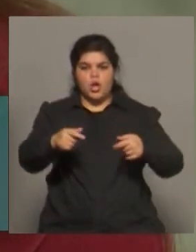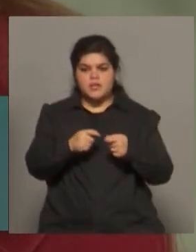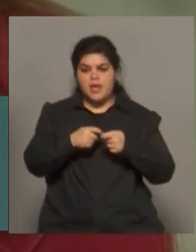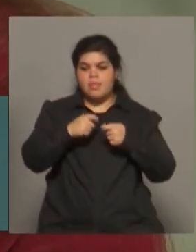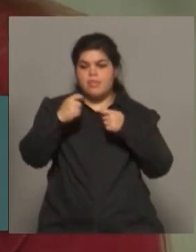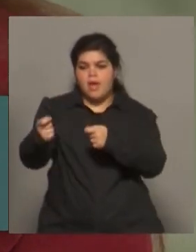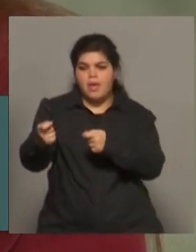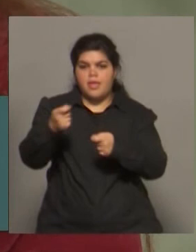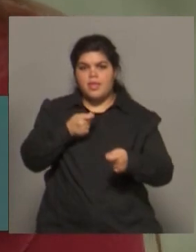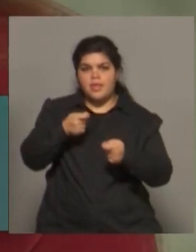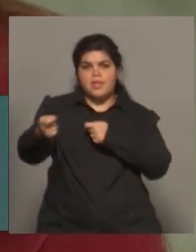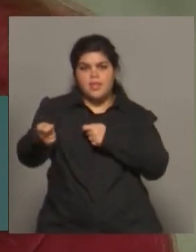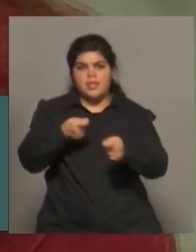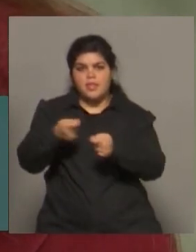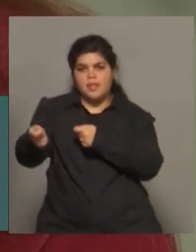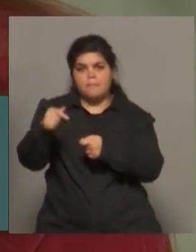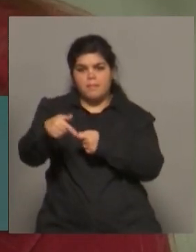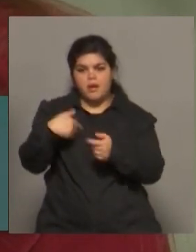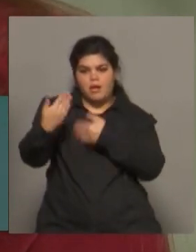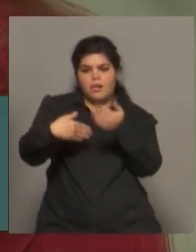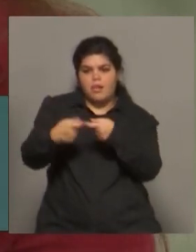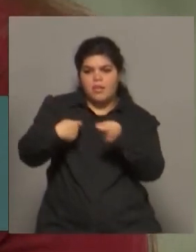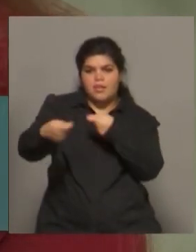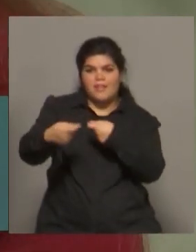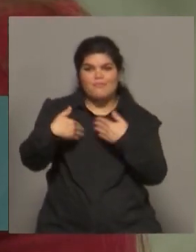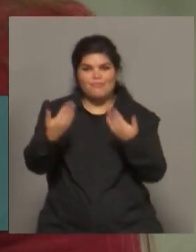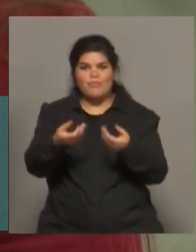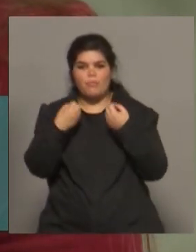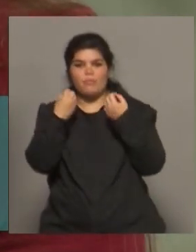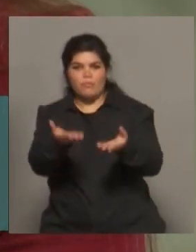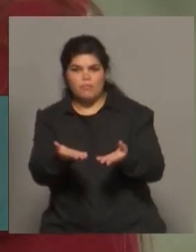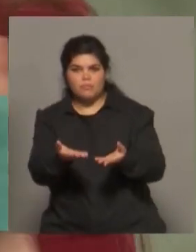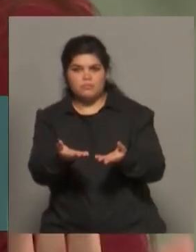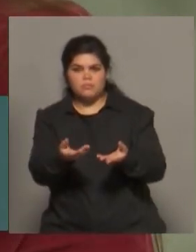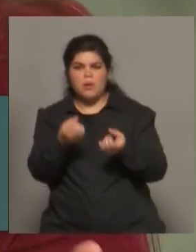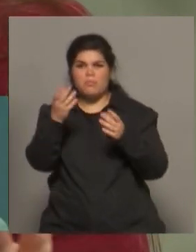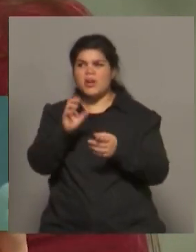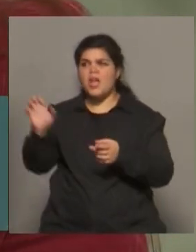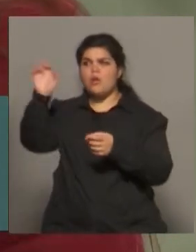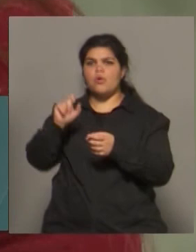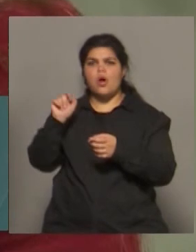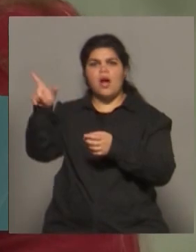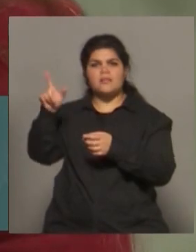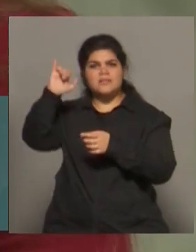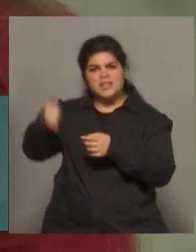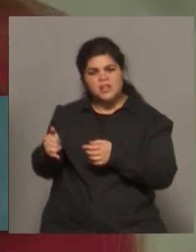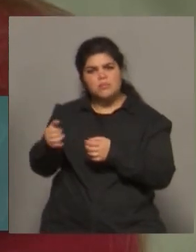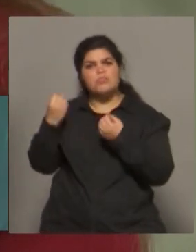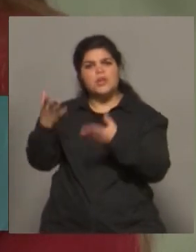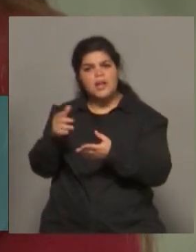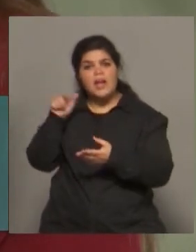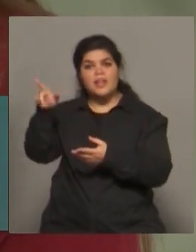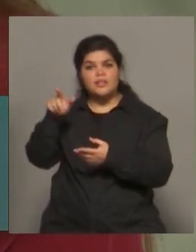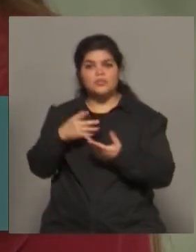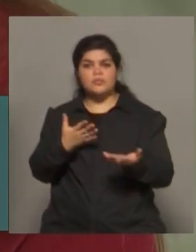ceder para que esto pueda funcionar, ¿no? ¿Y por qué la Unión Europea sí funciona? Y porque tienen